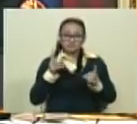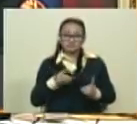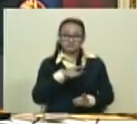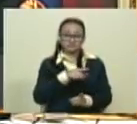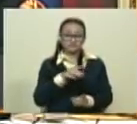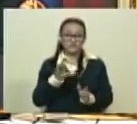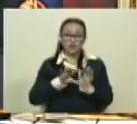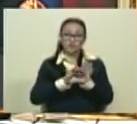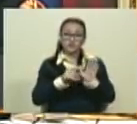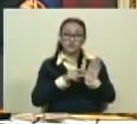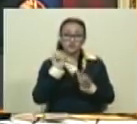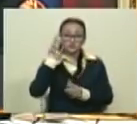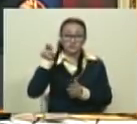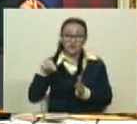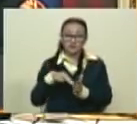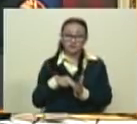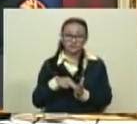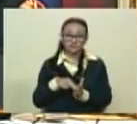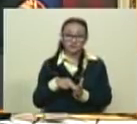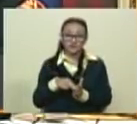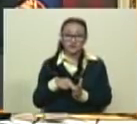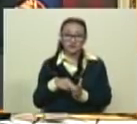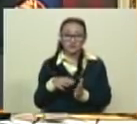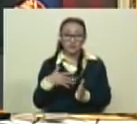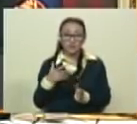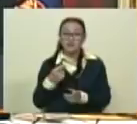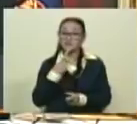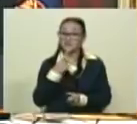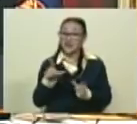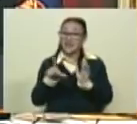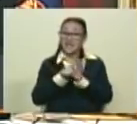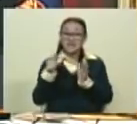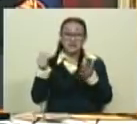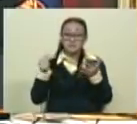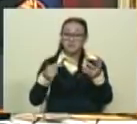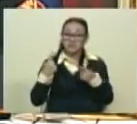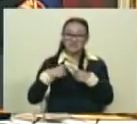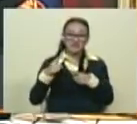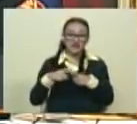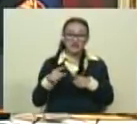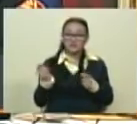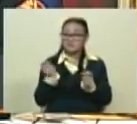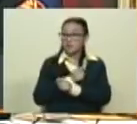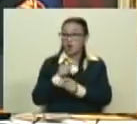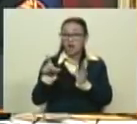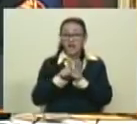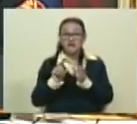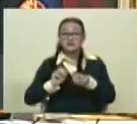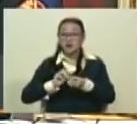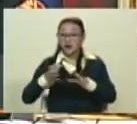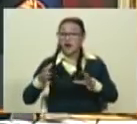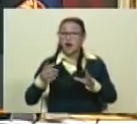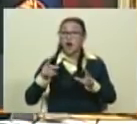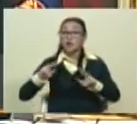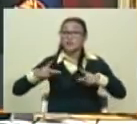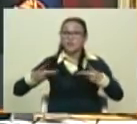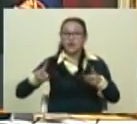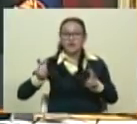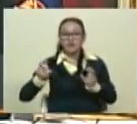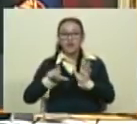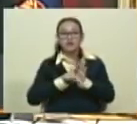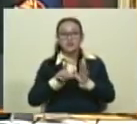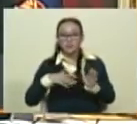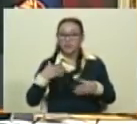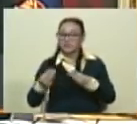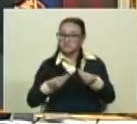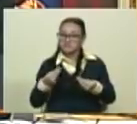actos, puede dictar leyes de diversos signos, reformar leyes o crear leyes, y al